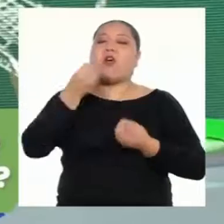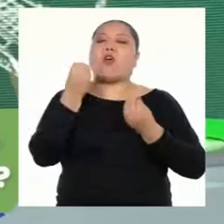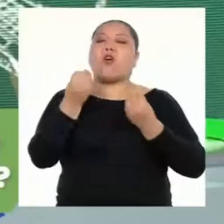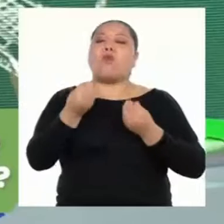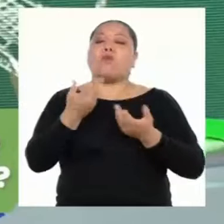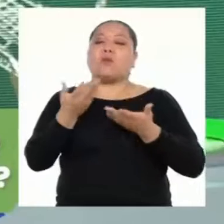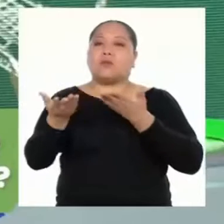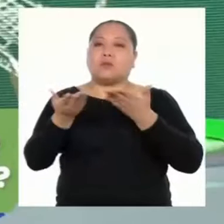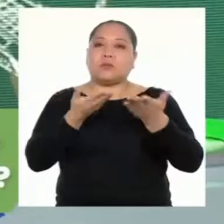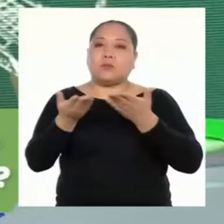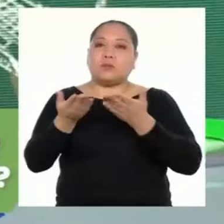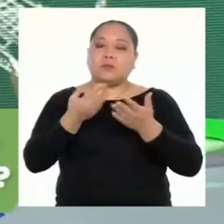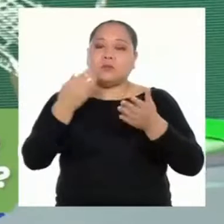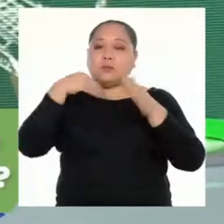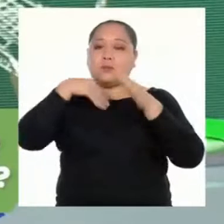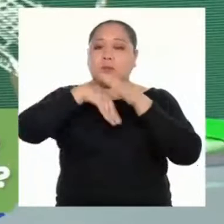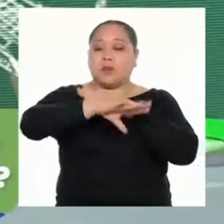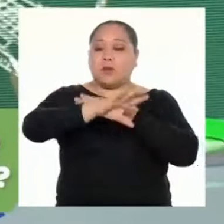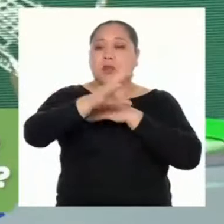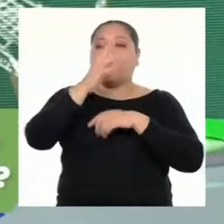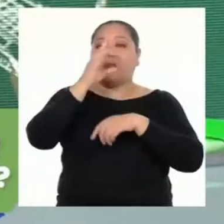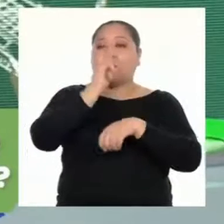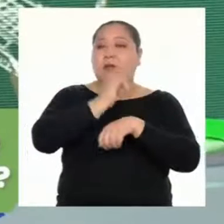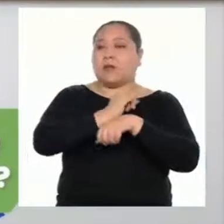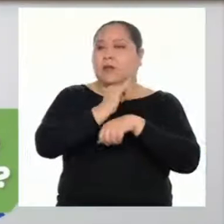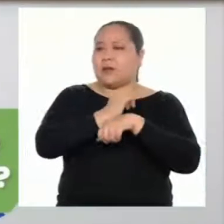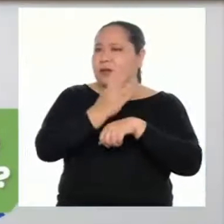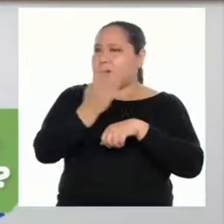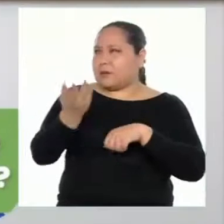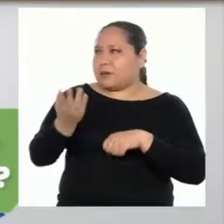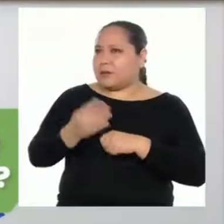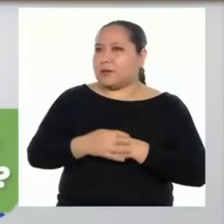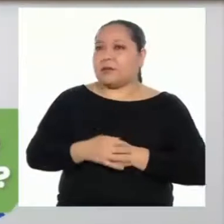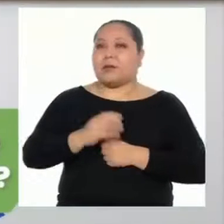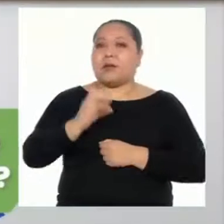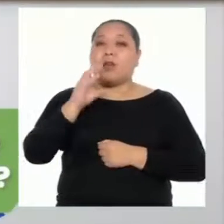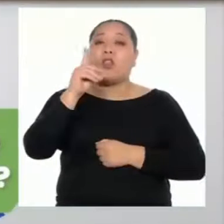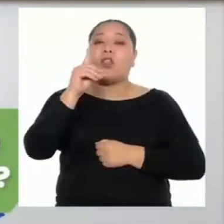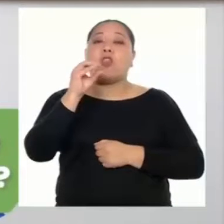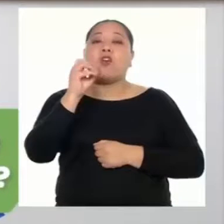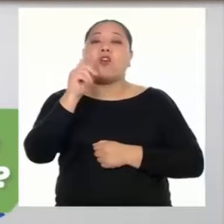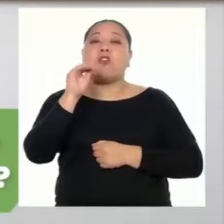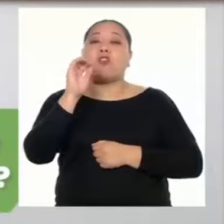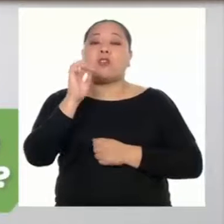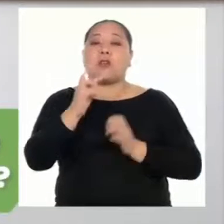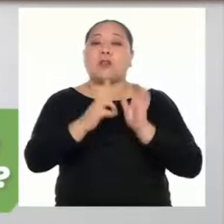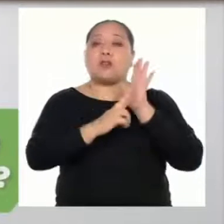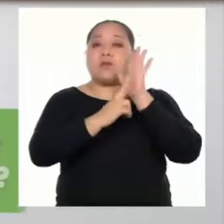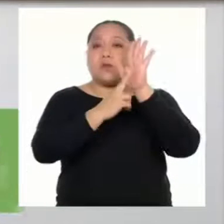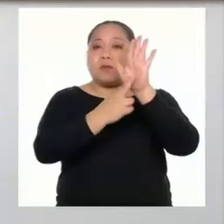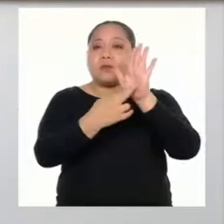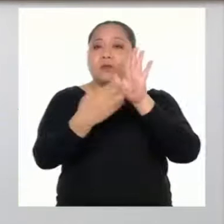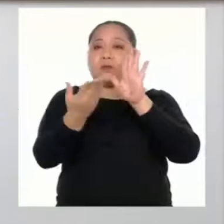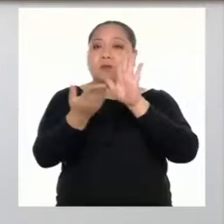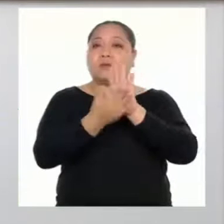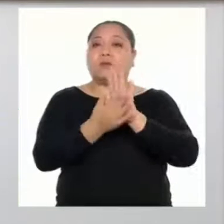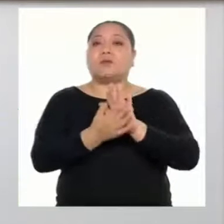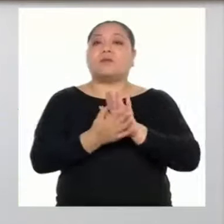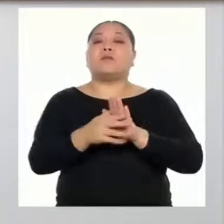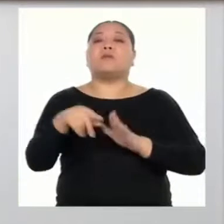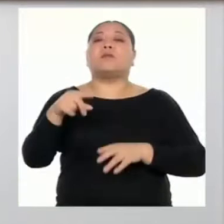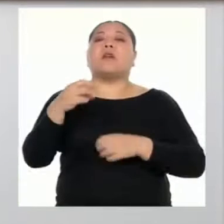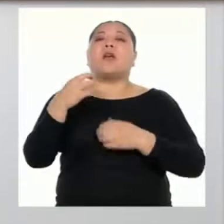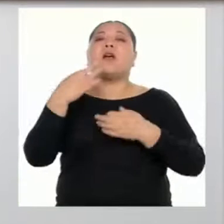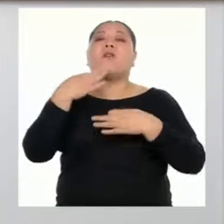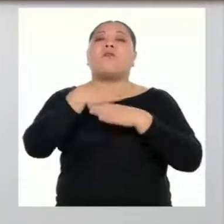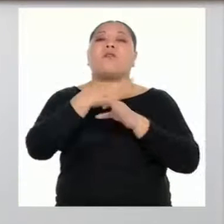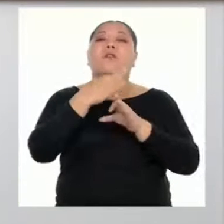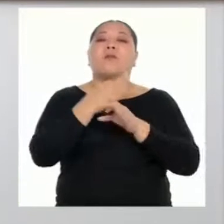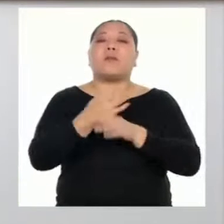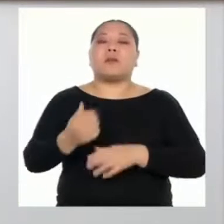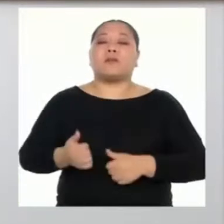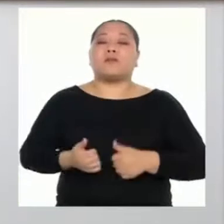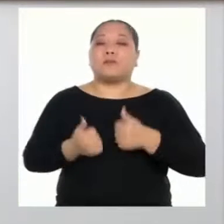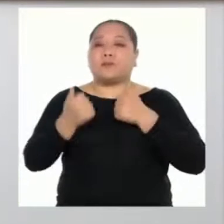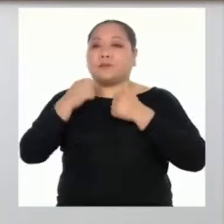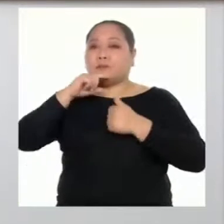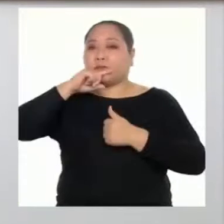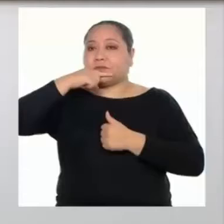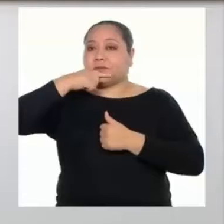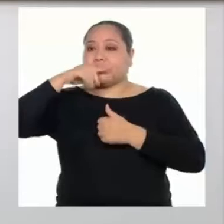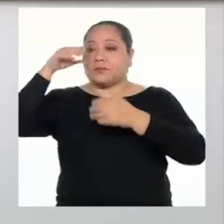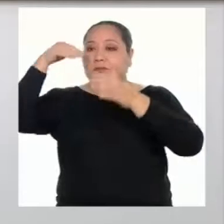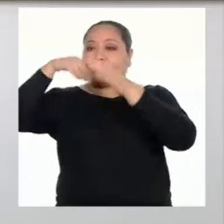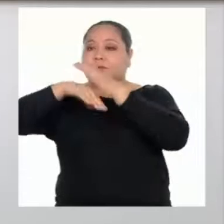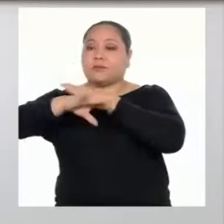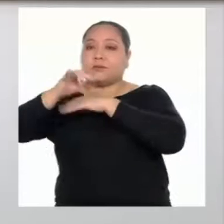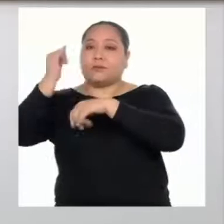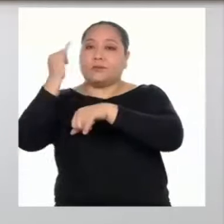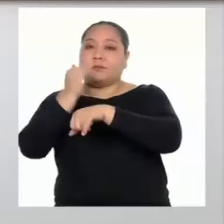era el trato de las mujeres en los monasterios y conventos? El tema de la dote reflejaba el modo en el que vivían las mujeres en